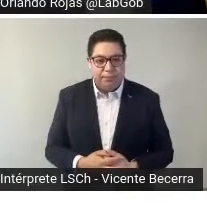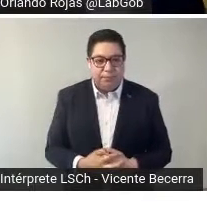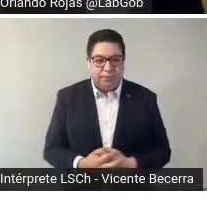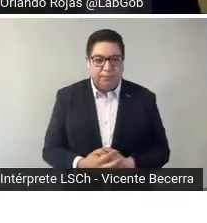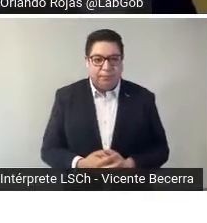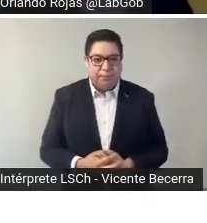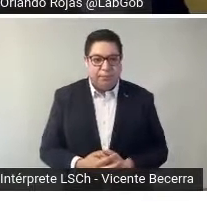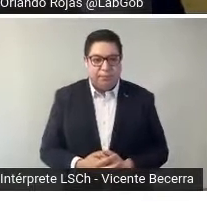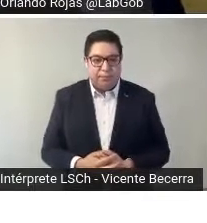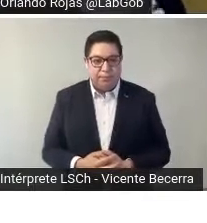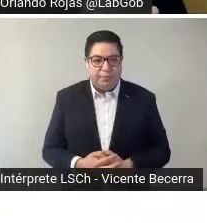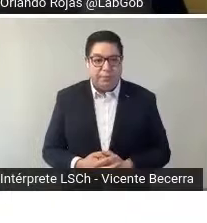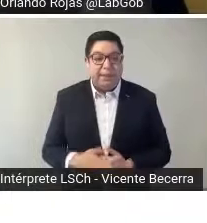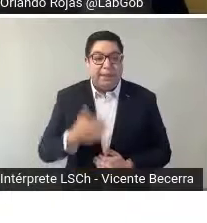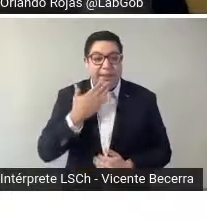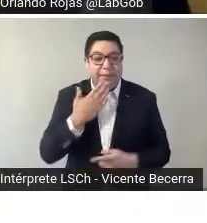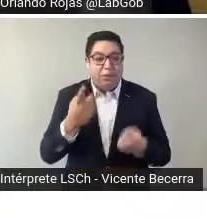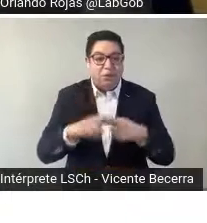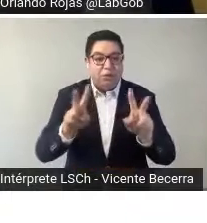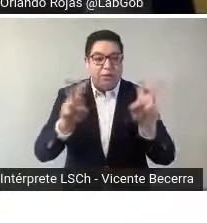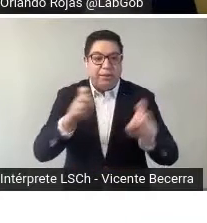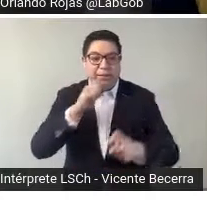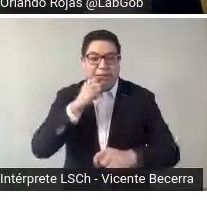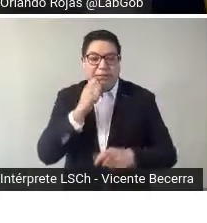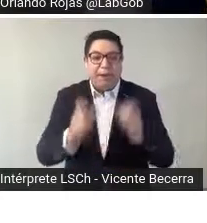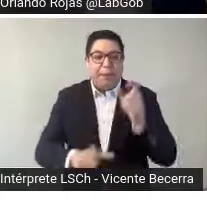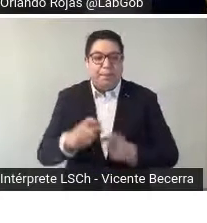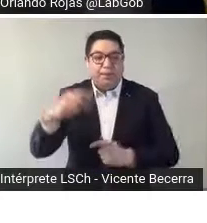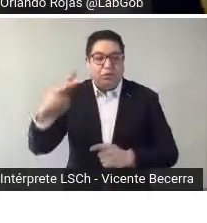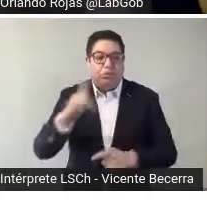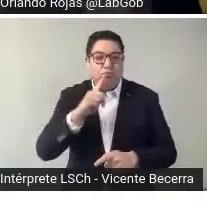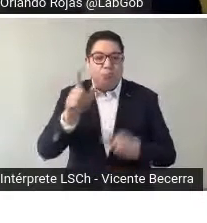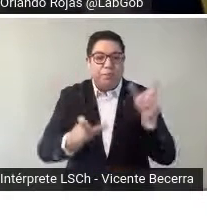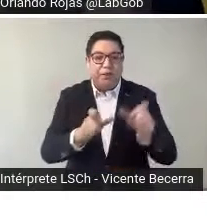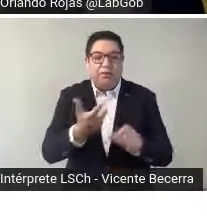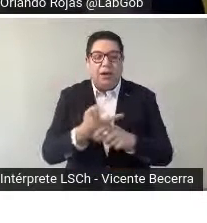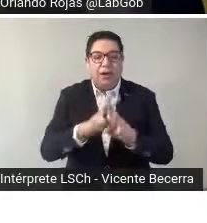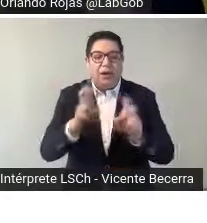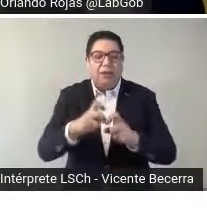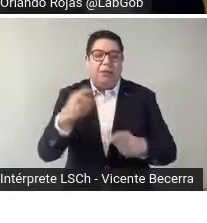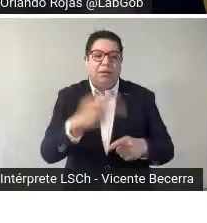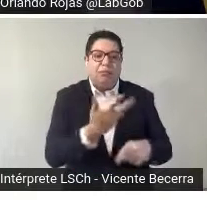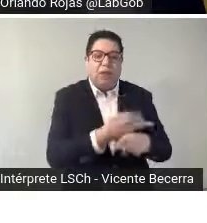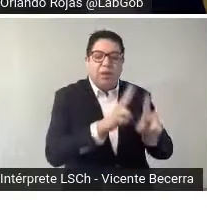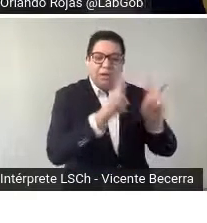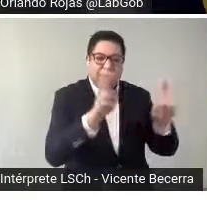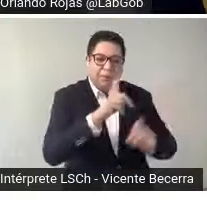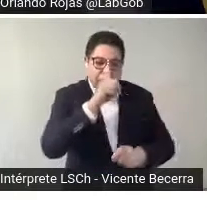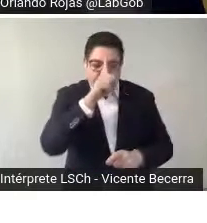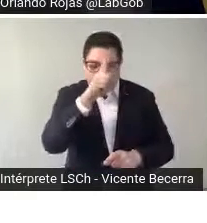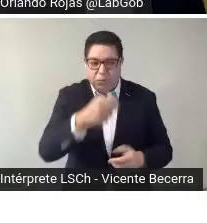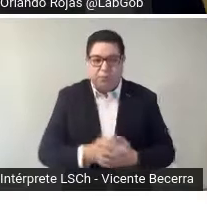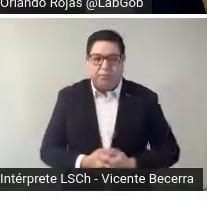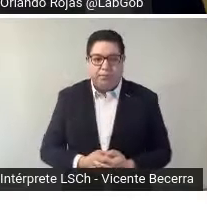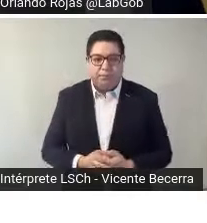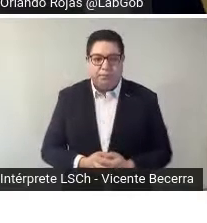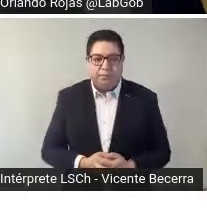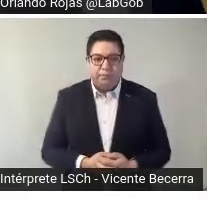Y tenemos pensar en las personas y no desde las lógicas institucionales. Perfecto.